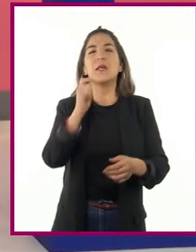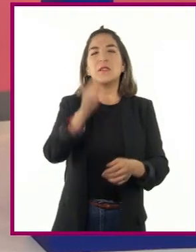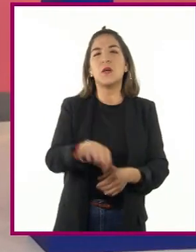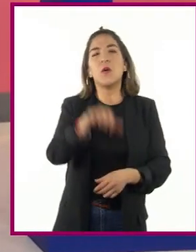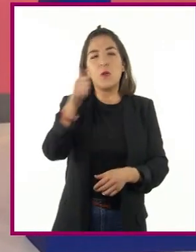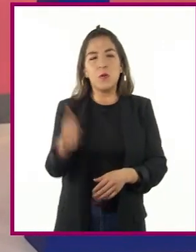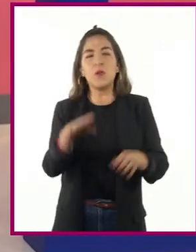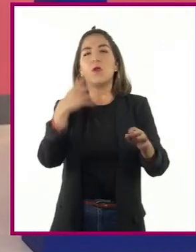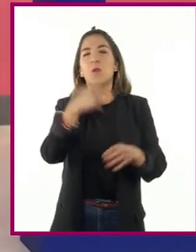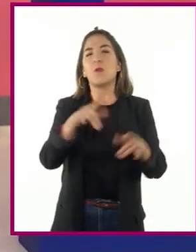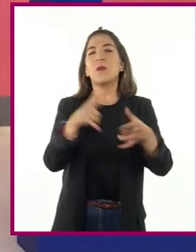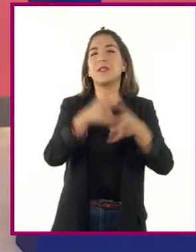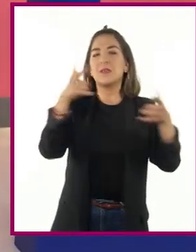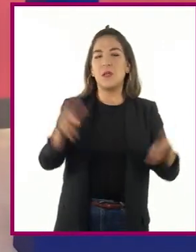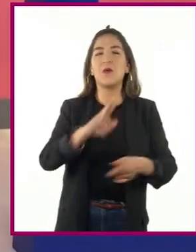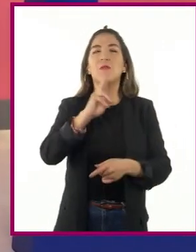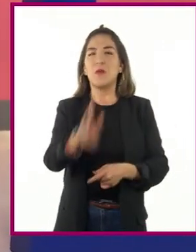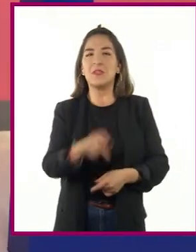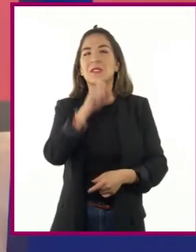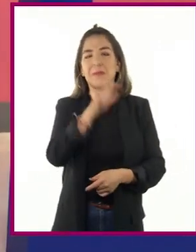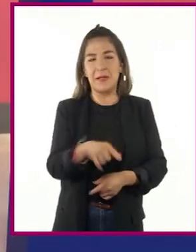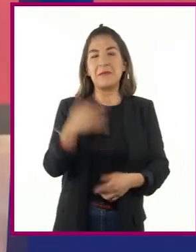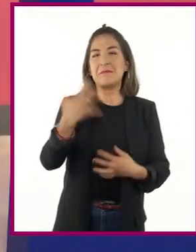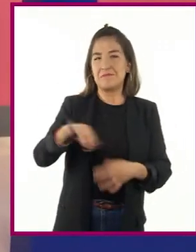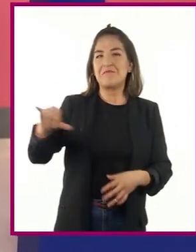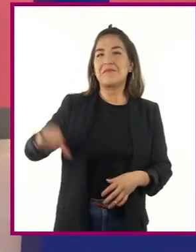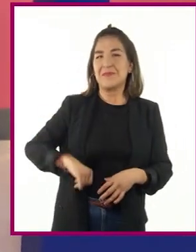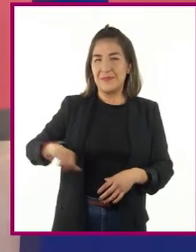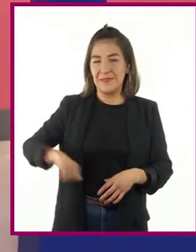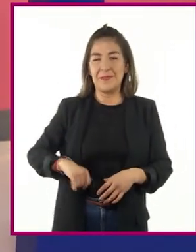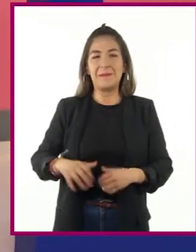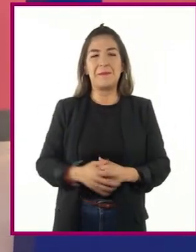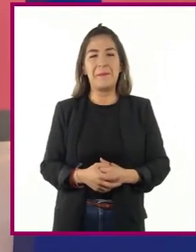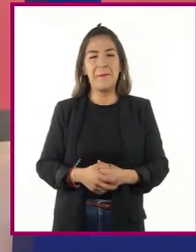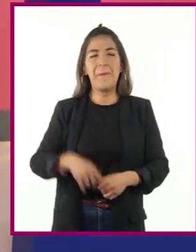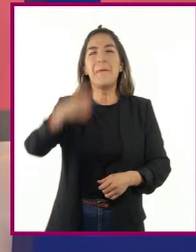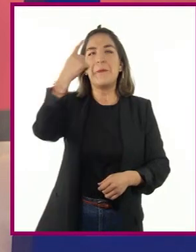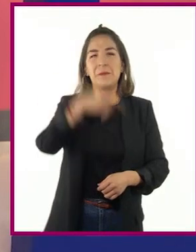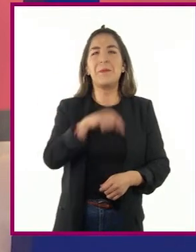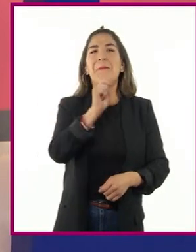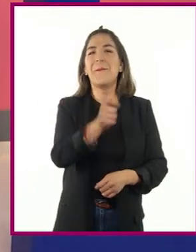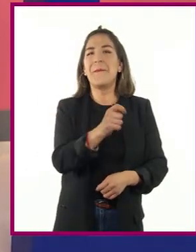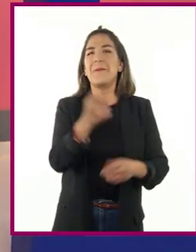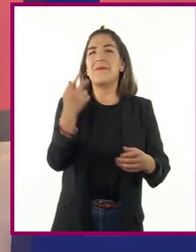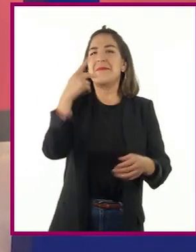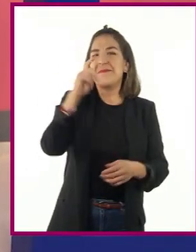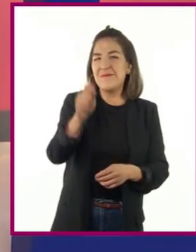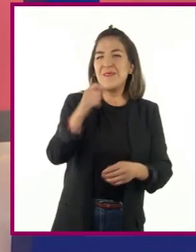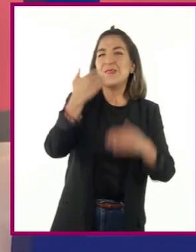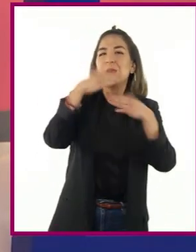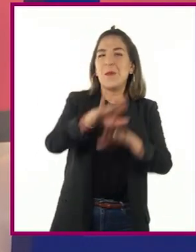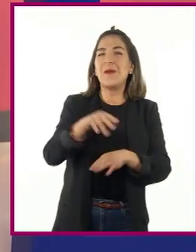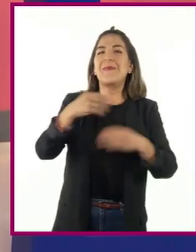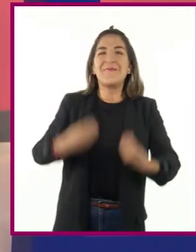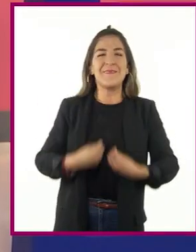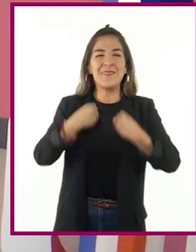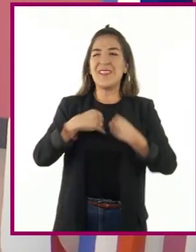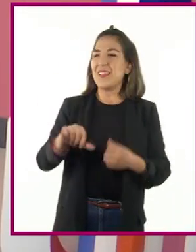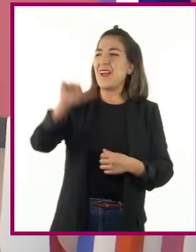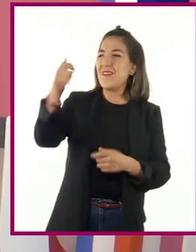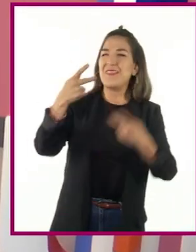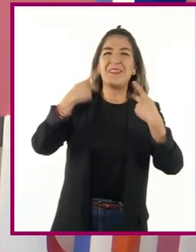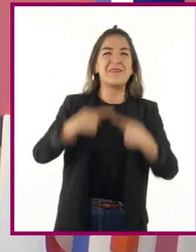textos de género narrativo, sino que resulta sumamente interesante. Pues, ¿a quién no le gusta saber un poco más sobre la vida de las